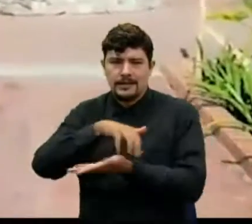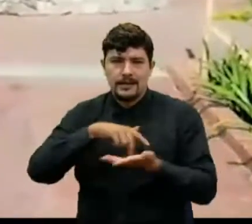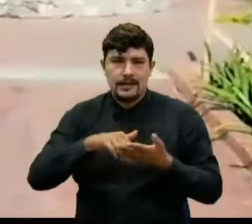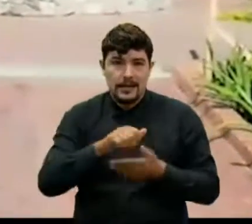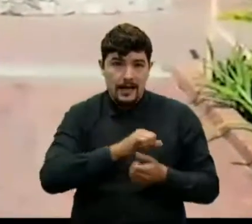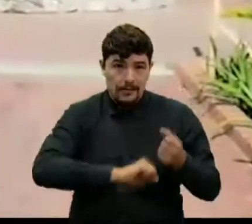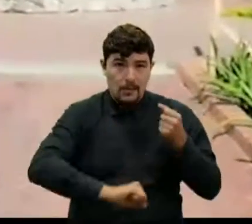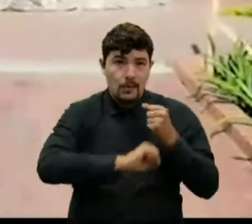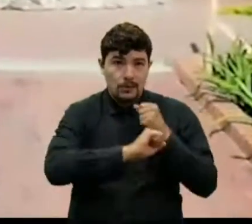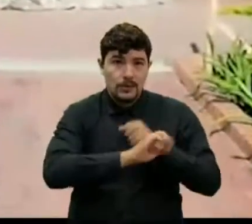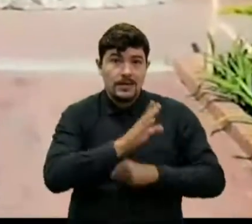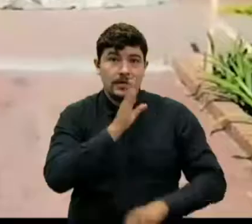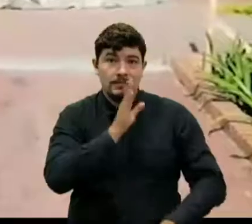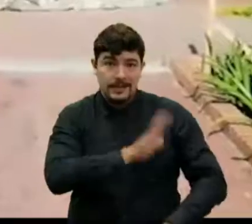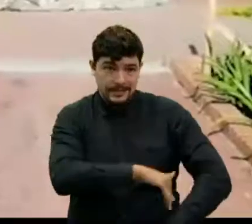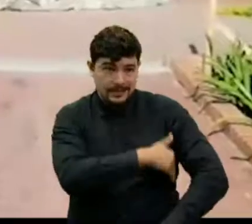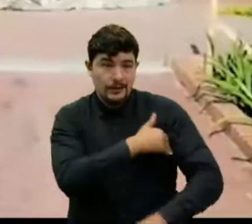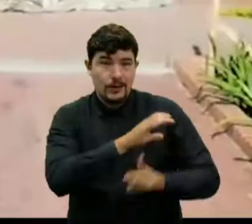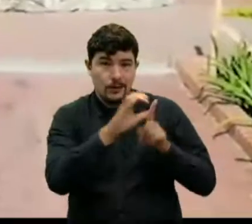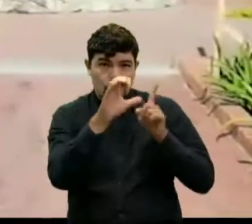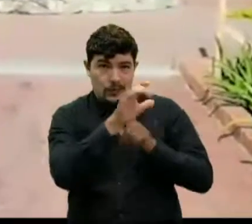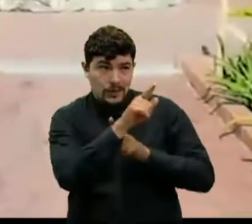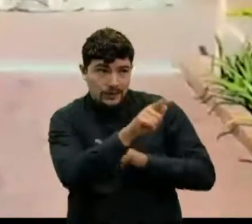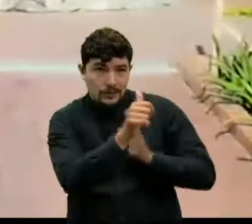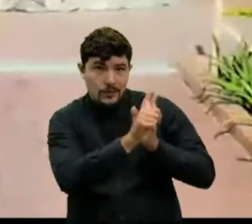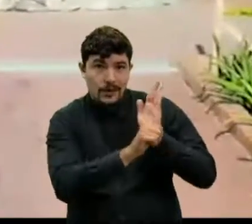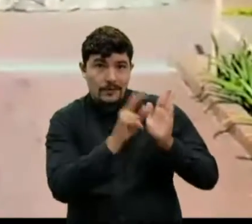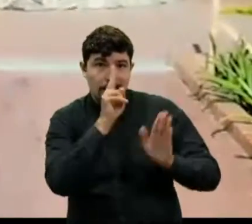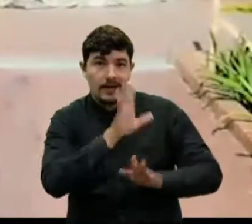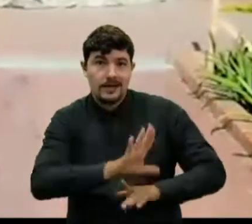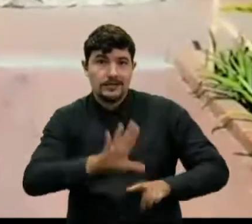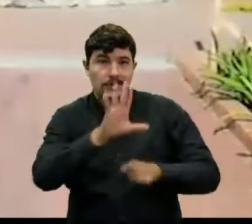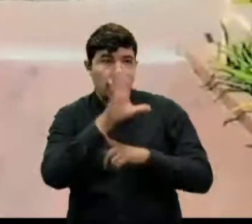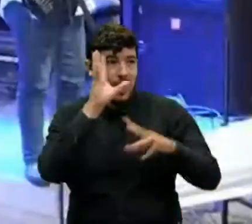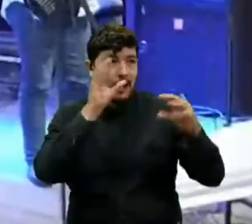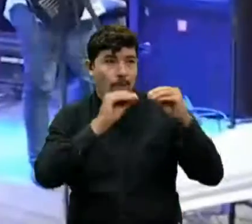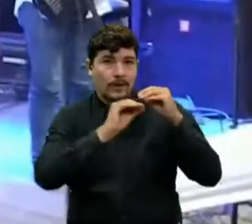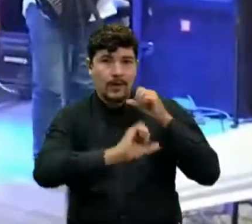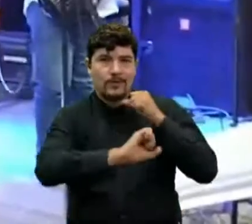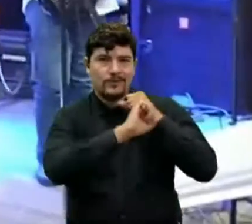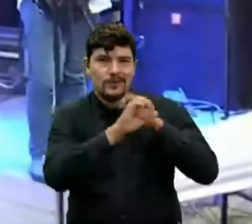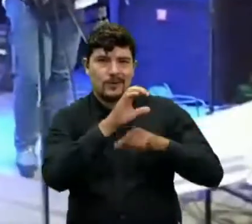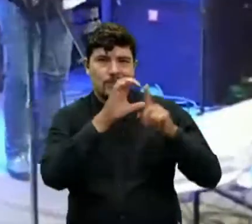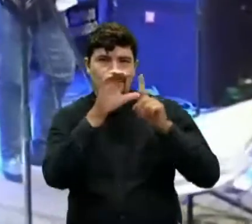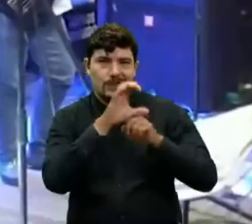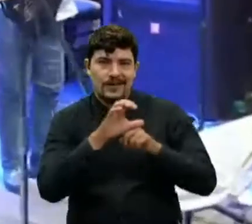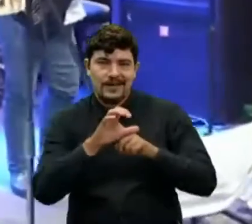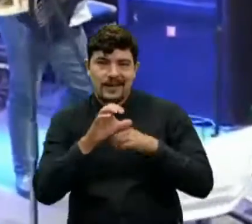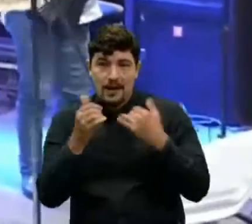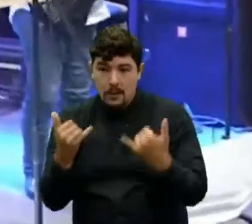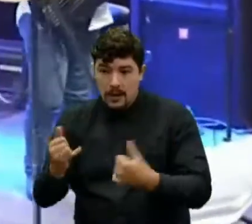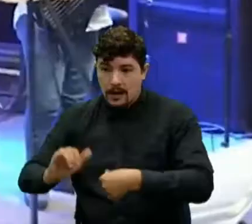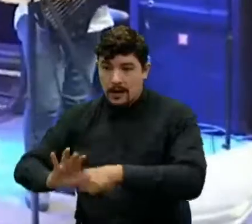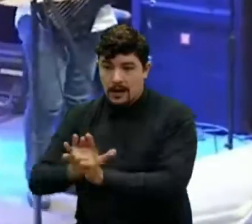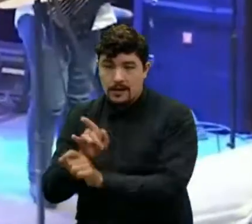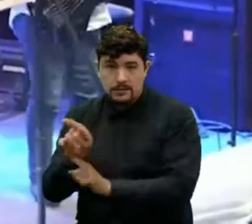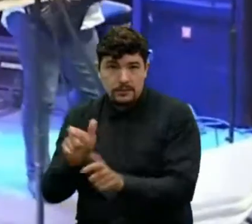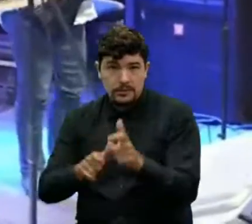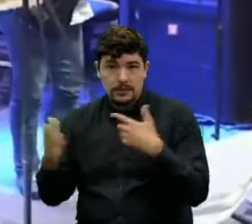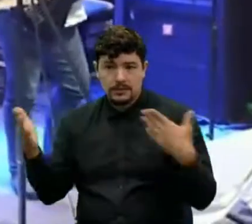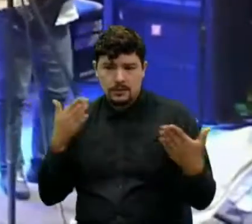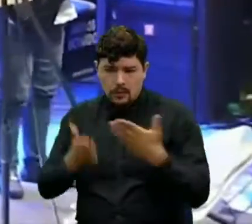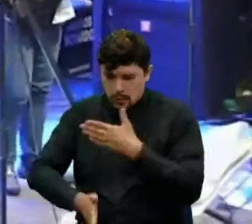el Ministerio de Cultura a través de su Programa Nacional de Concertación Cultural. Pese a la pandemia, los sileros conservan